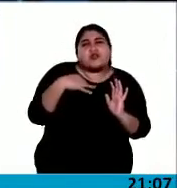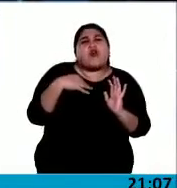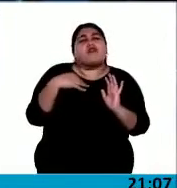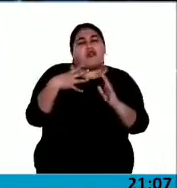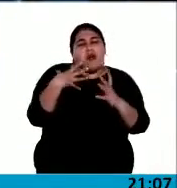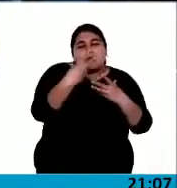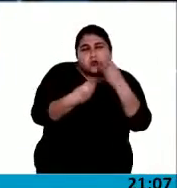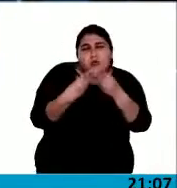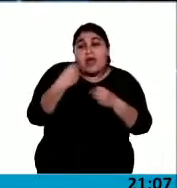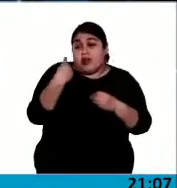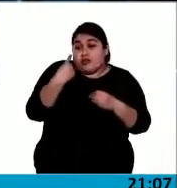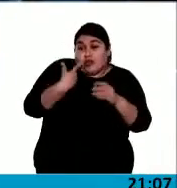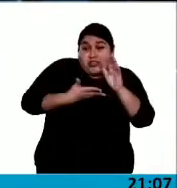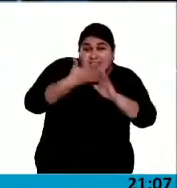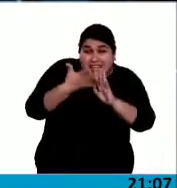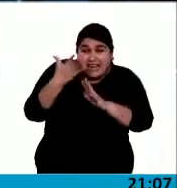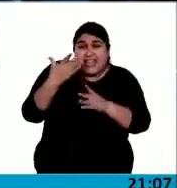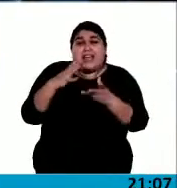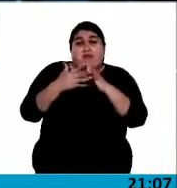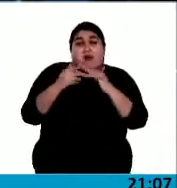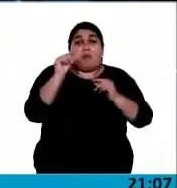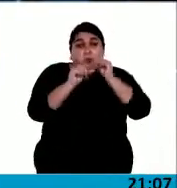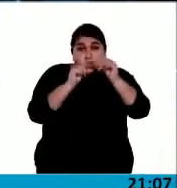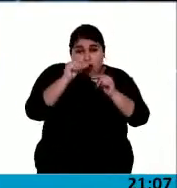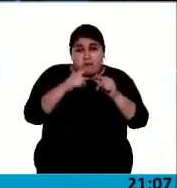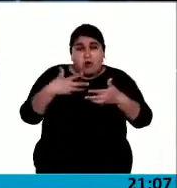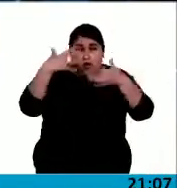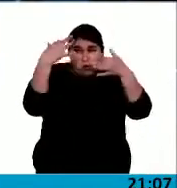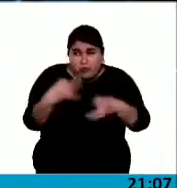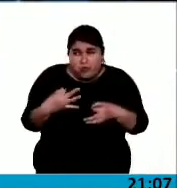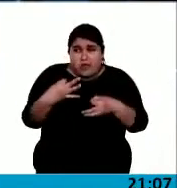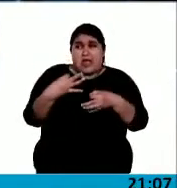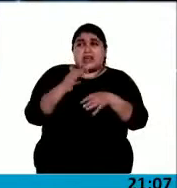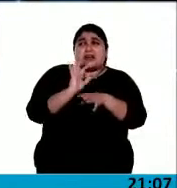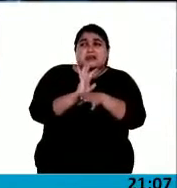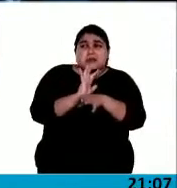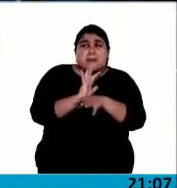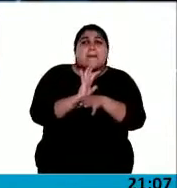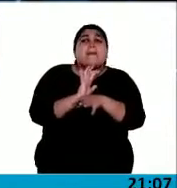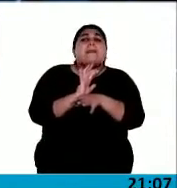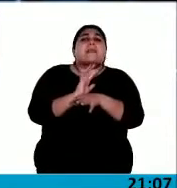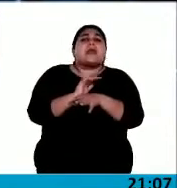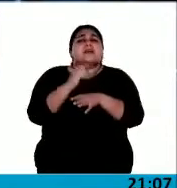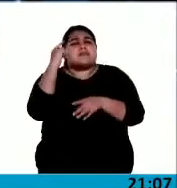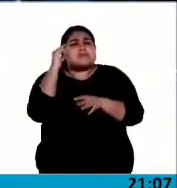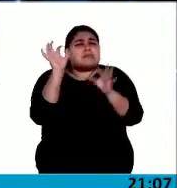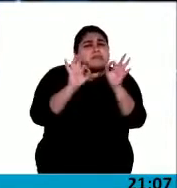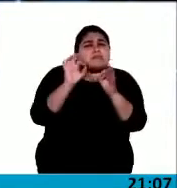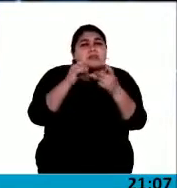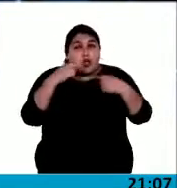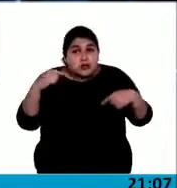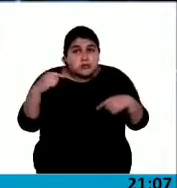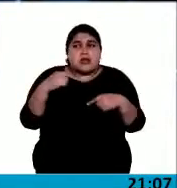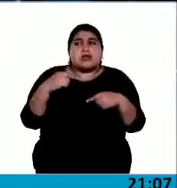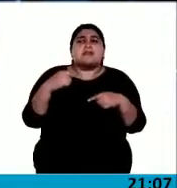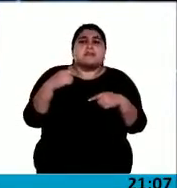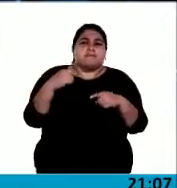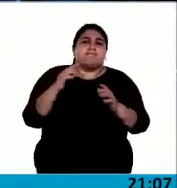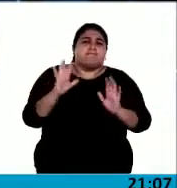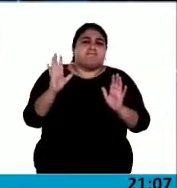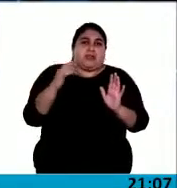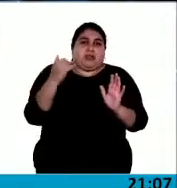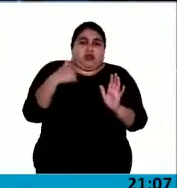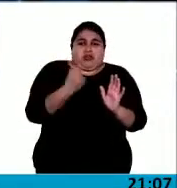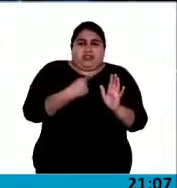a salir de esta situación económica, social y de salud en la cual estamos inmiscuidos, en la cual están inmiscuidos